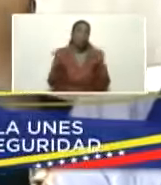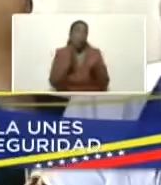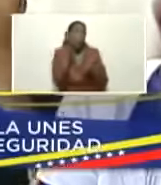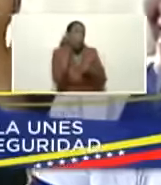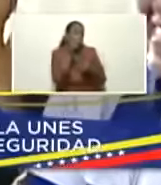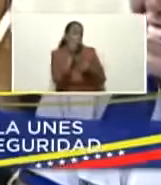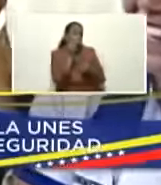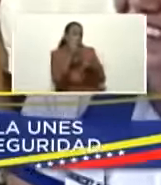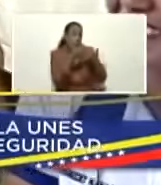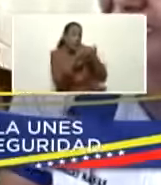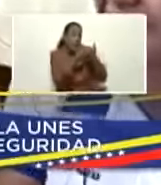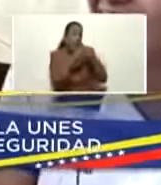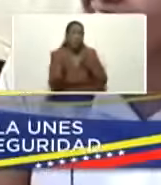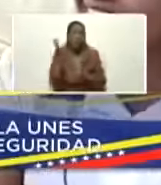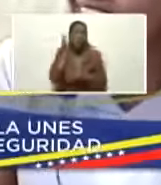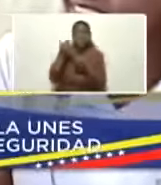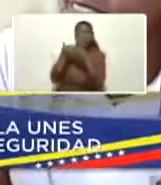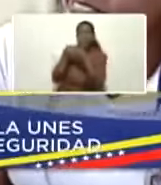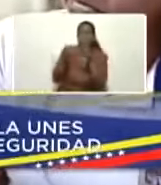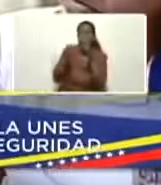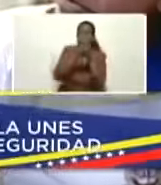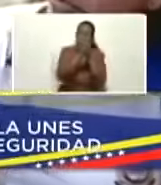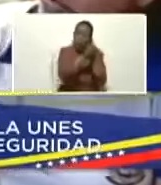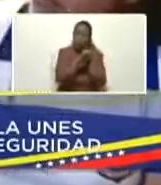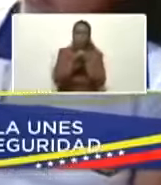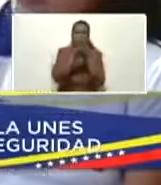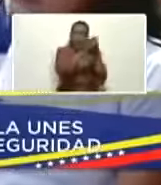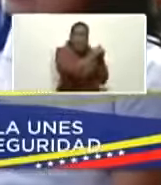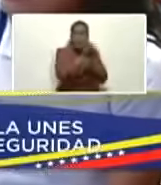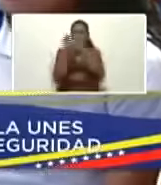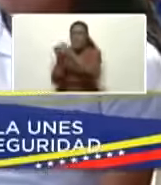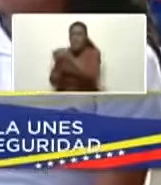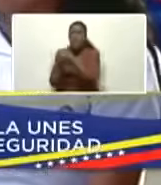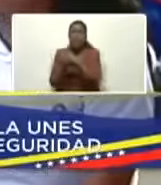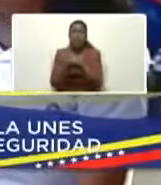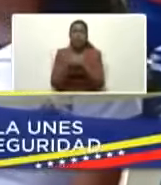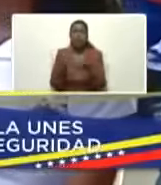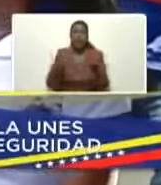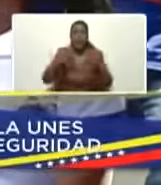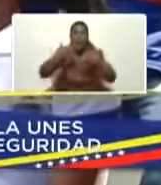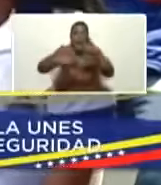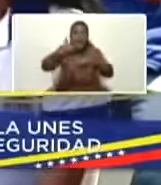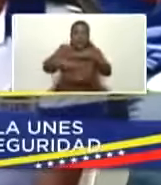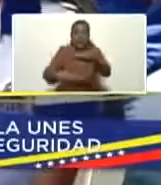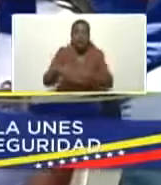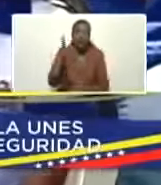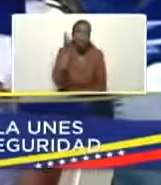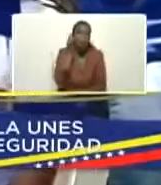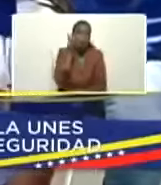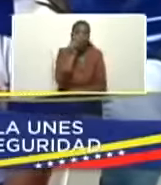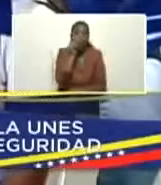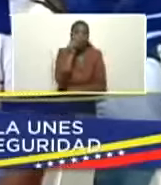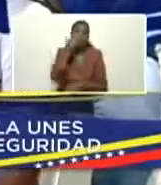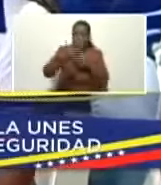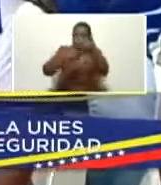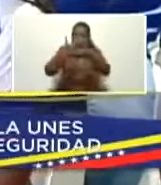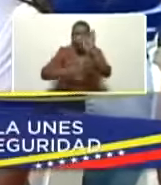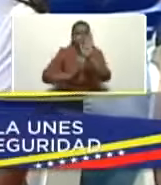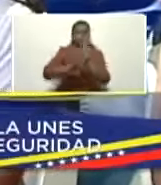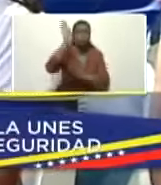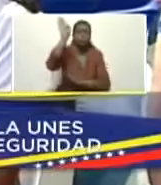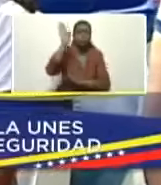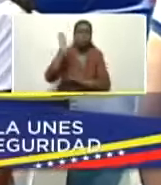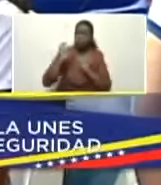novio. Un grupo de amigos, de amigas, para que esta generación crezca con